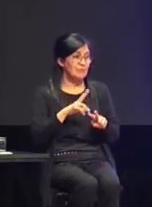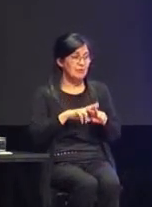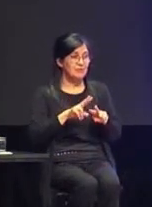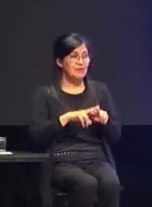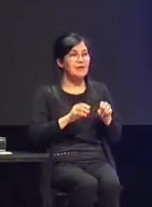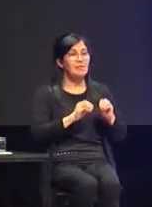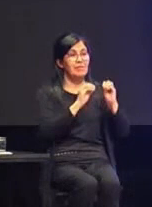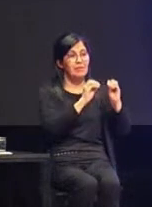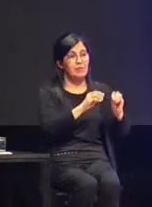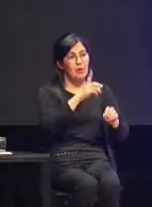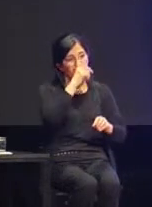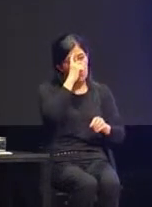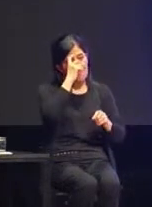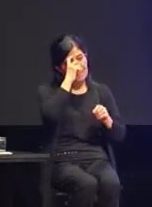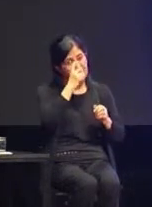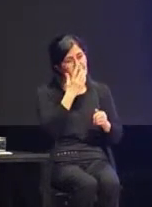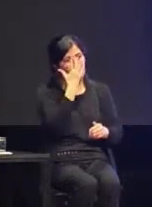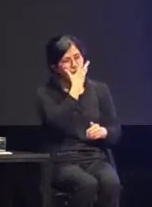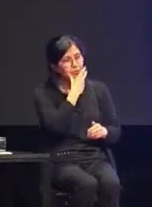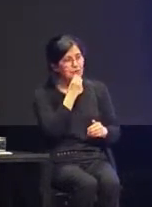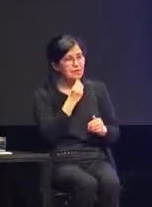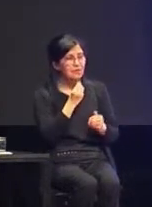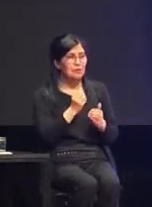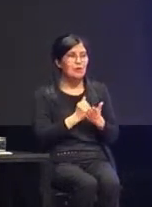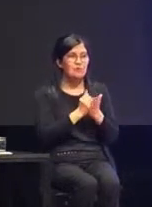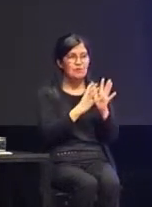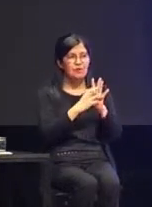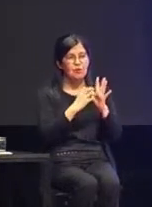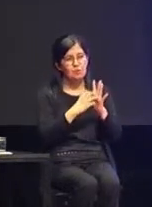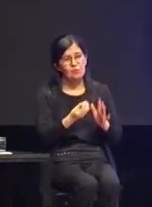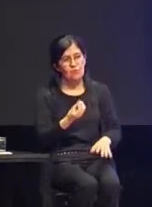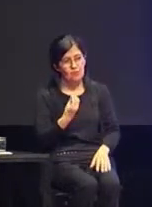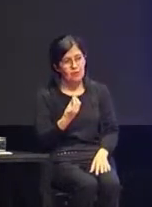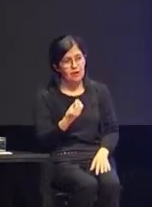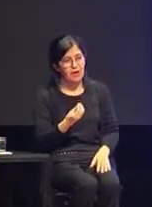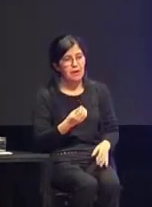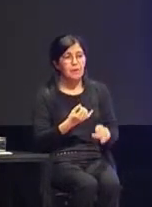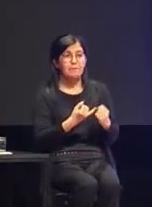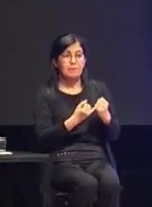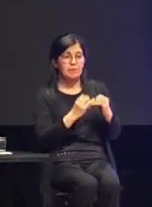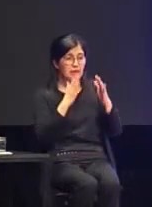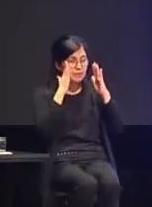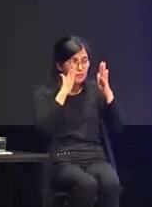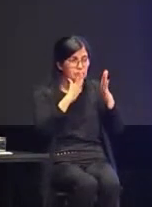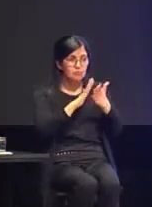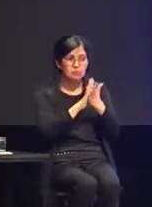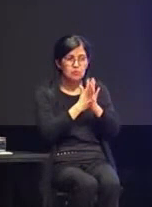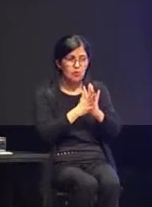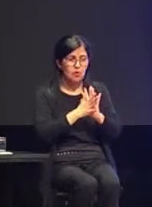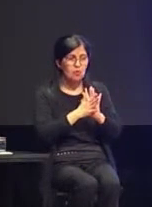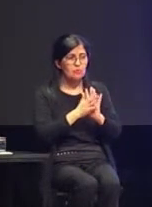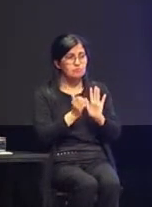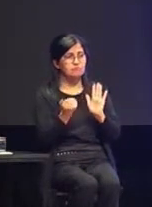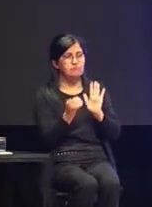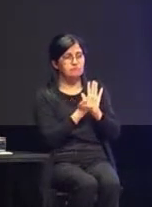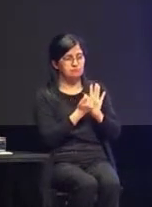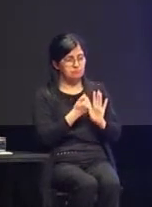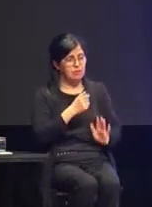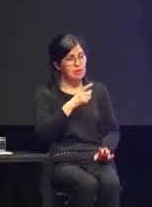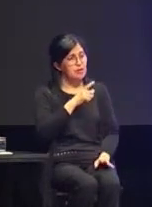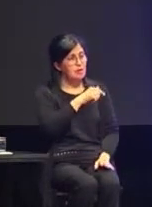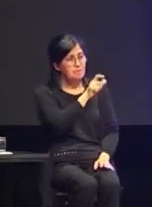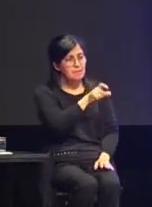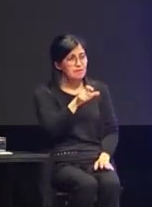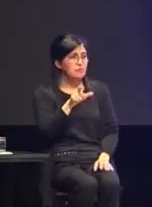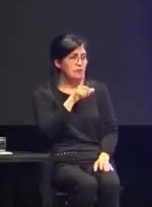en infraestructura, suministros de primera línea, prestadores de atención todos acreditados, si no